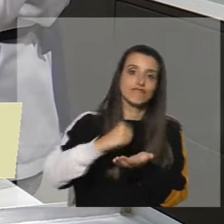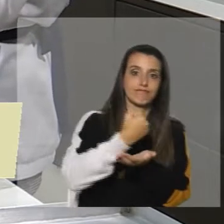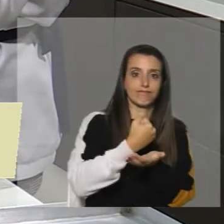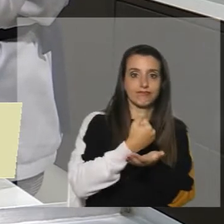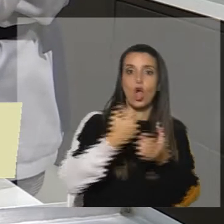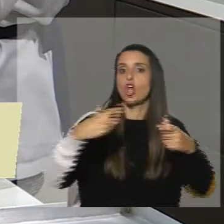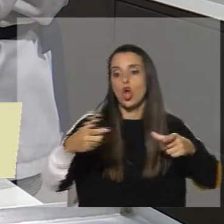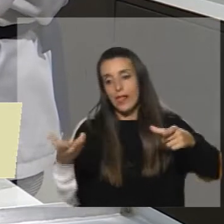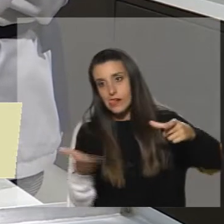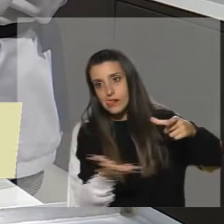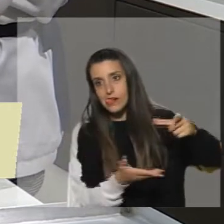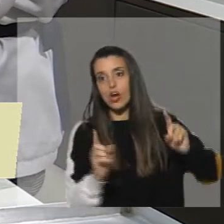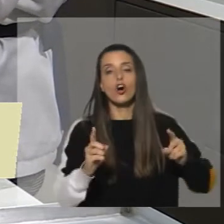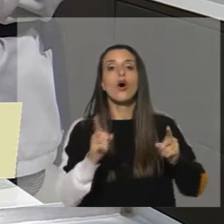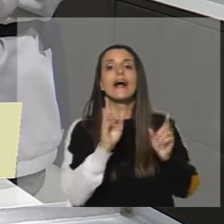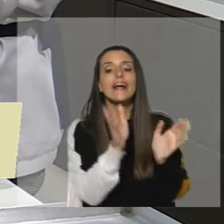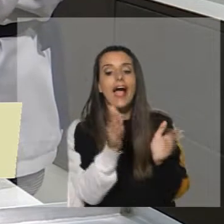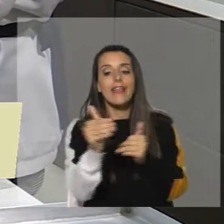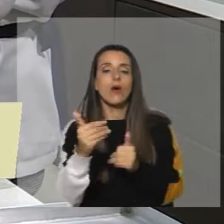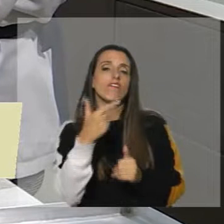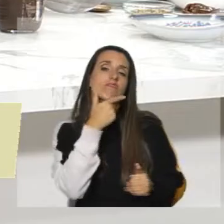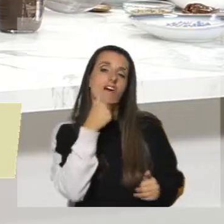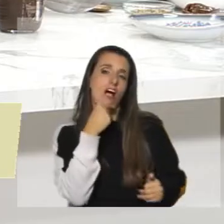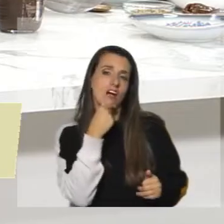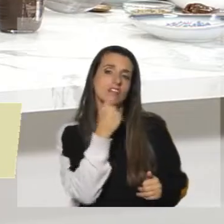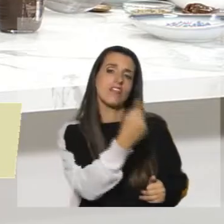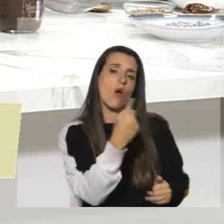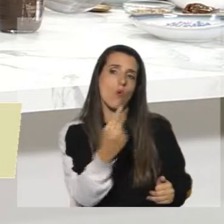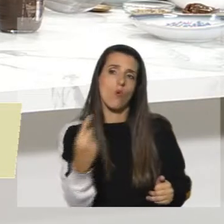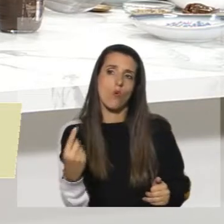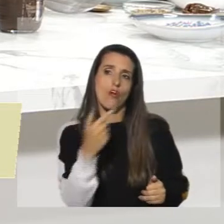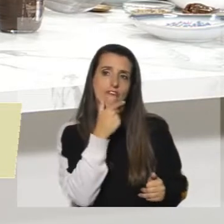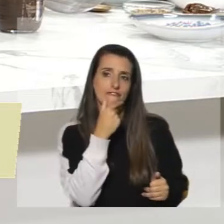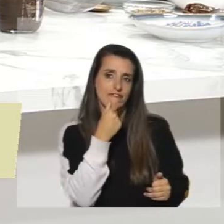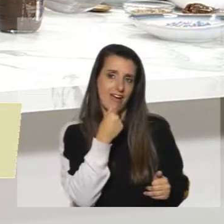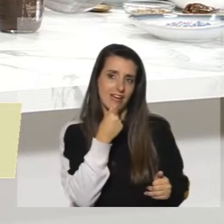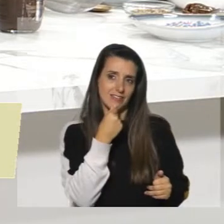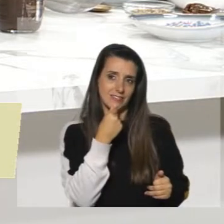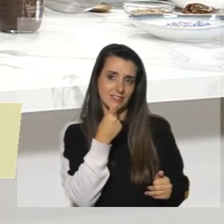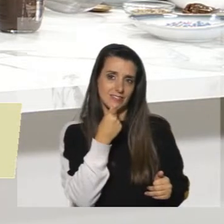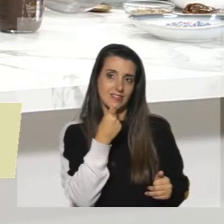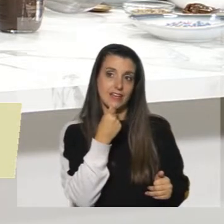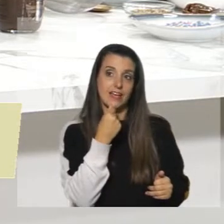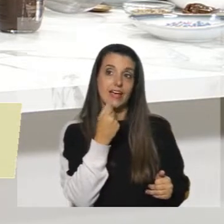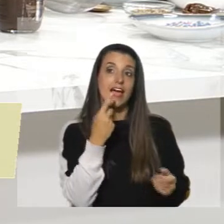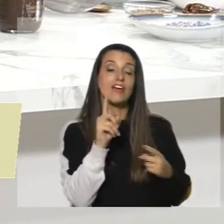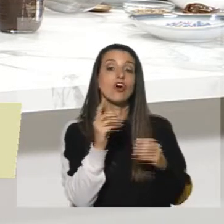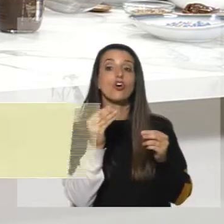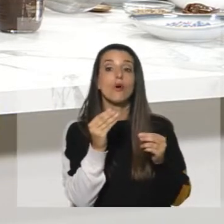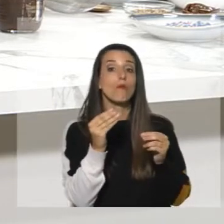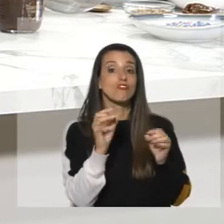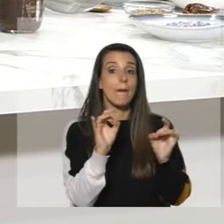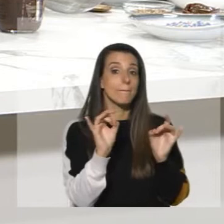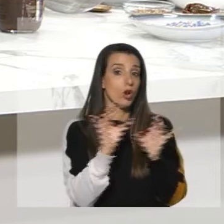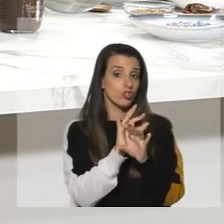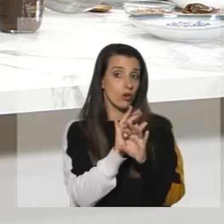torta entera. No, por eso pregunto. No, porque... no. A mí me parece más práctico sí, y más si no fácil se... así. Sí, sí. Bien. Menos chancho. Entonces corto y ya me queda